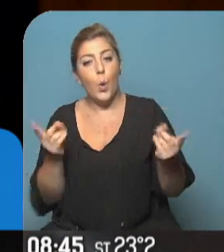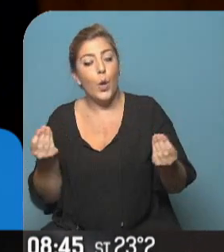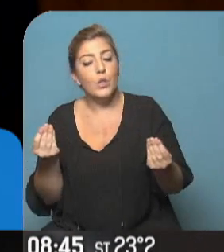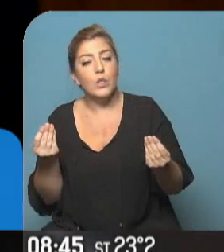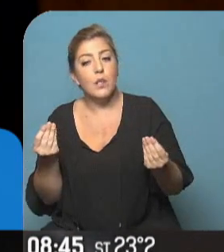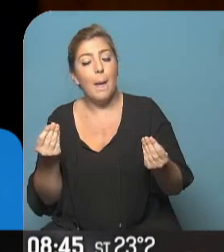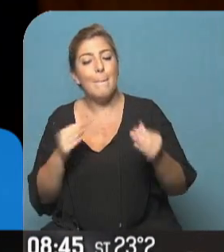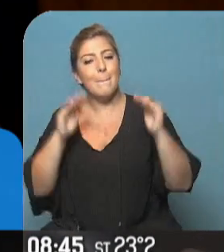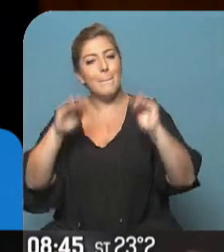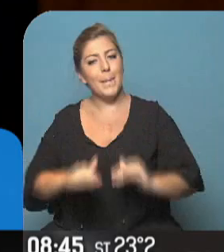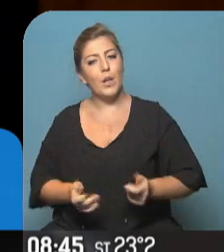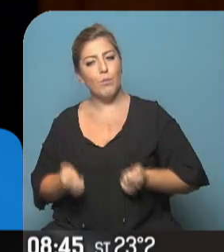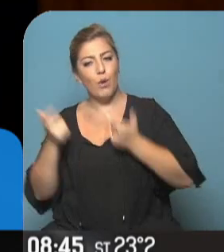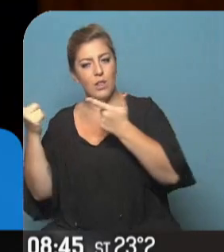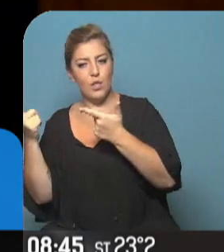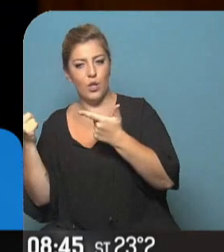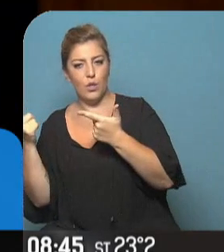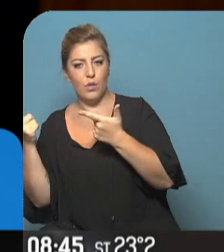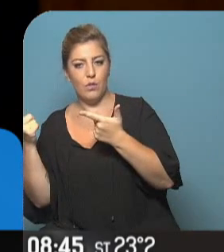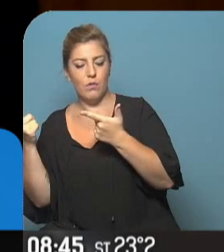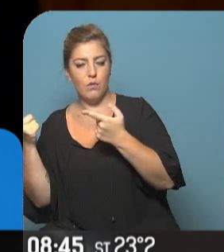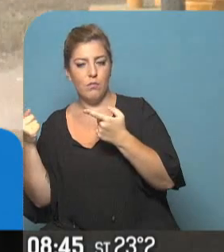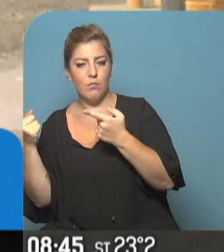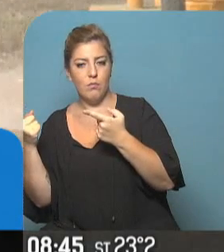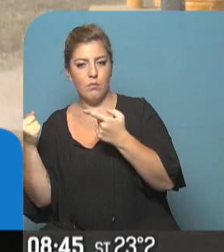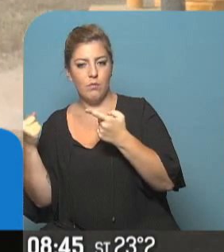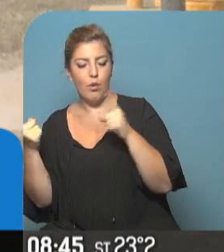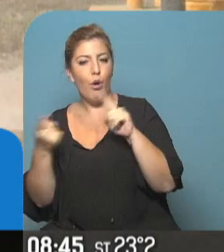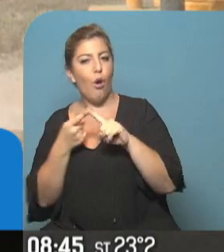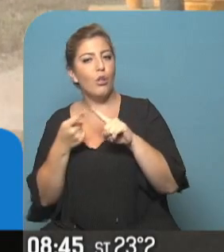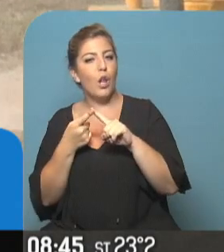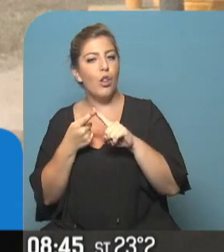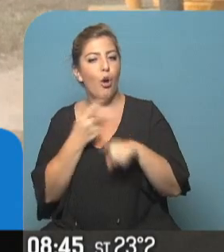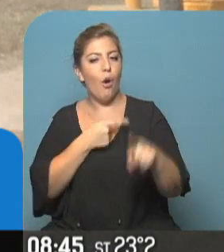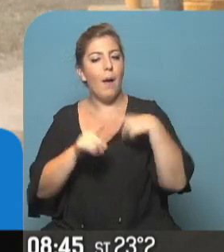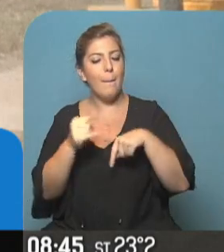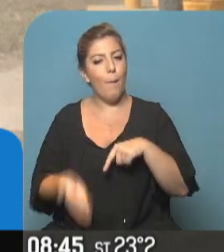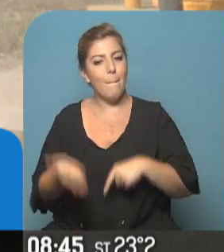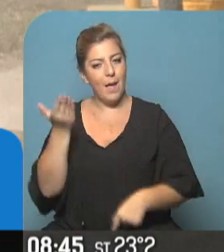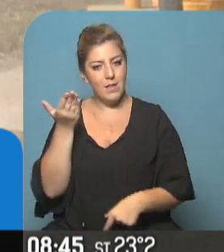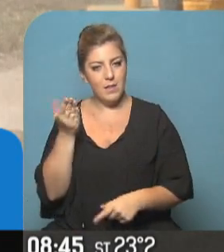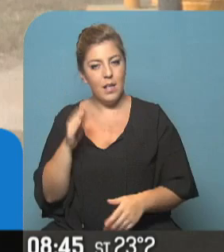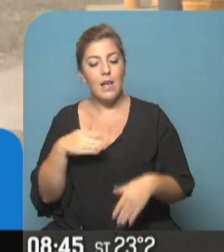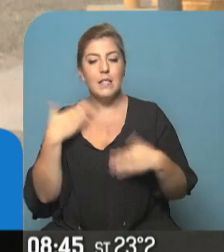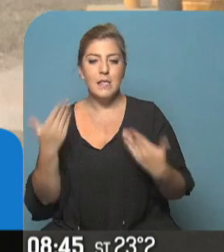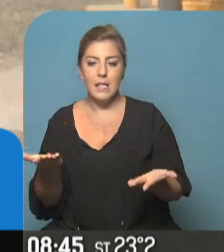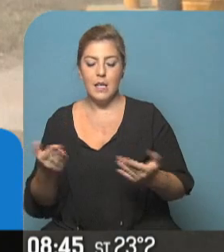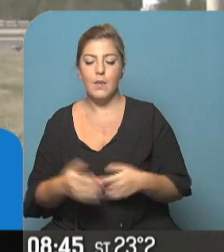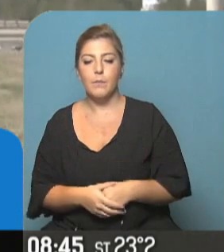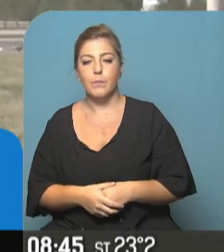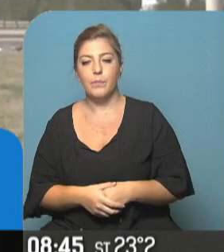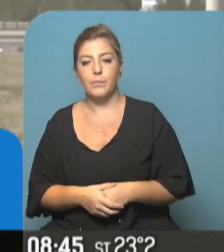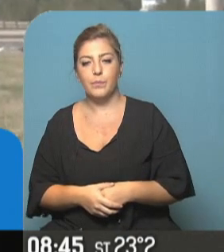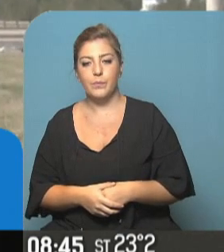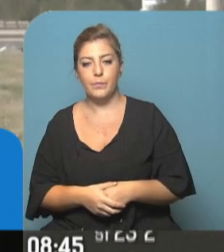menor exportación se cruzó con un tipo de cambio mayor o sea que se ve que por